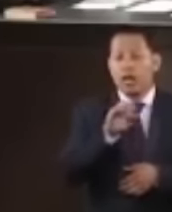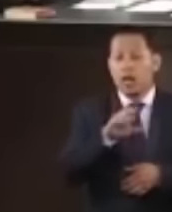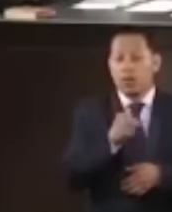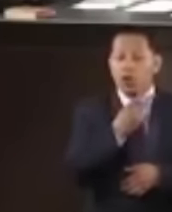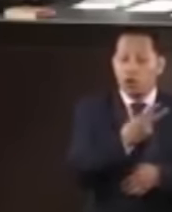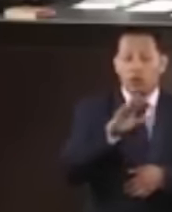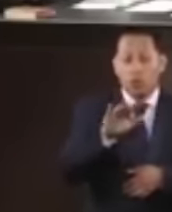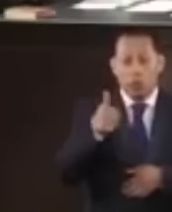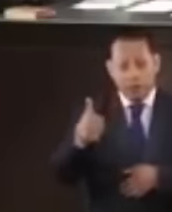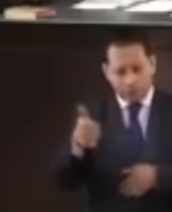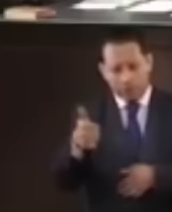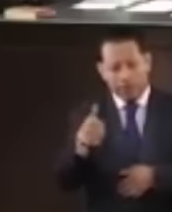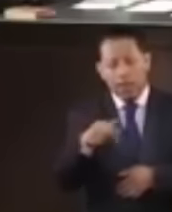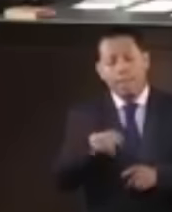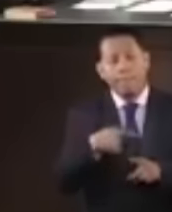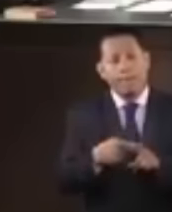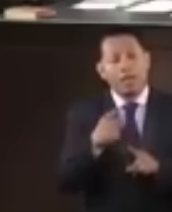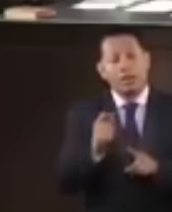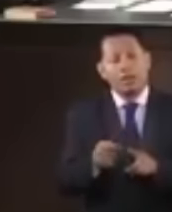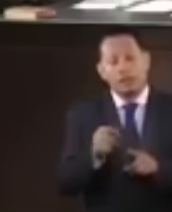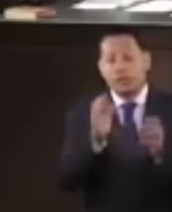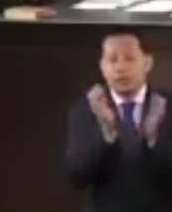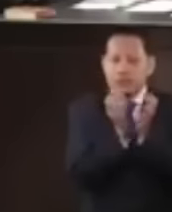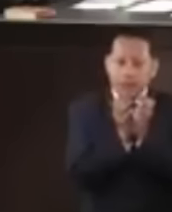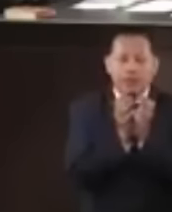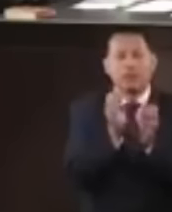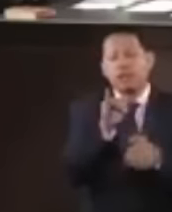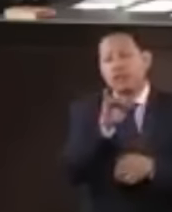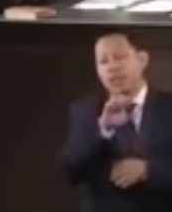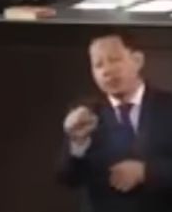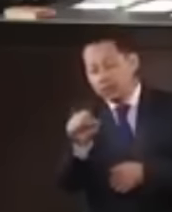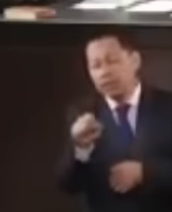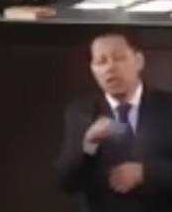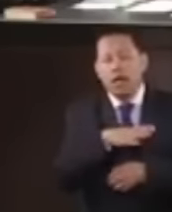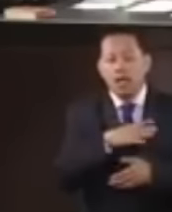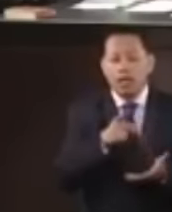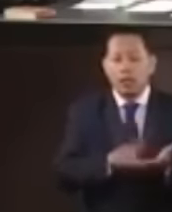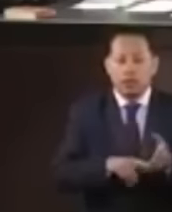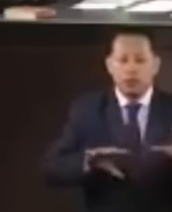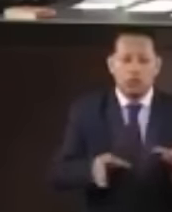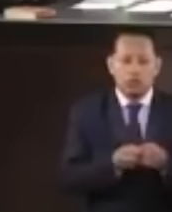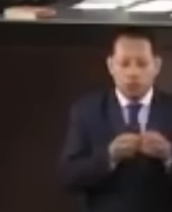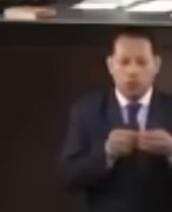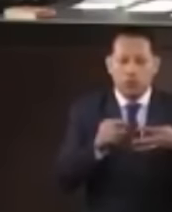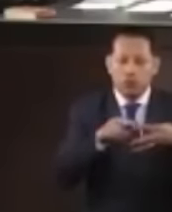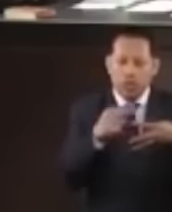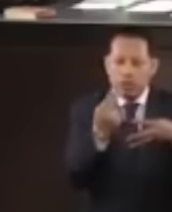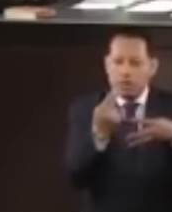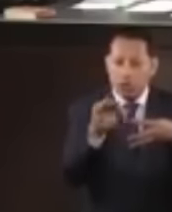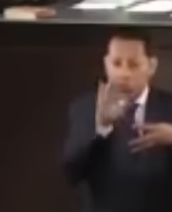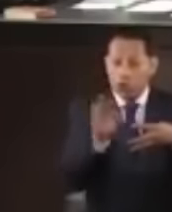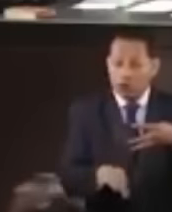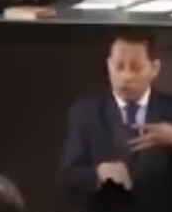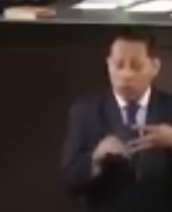ramo 56 y además del ISSSTE, del IMSS, representa casi una cuarta parte del presupuesto que